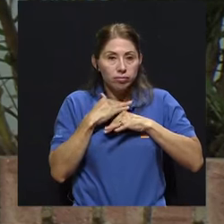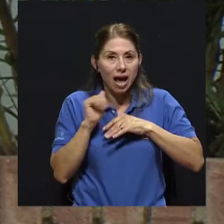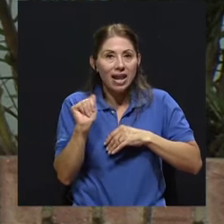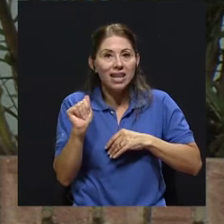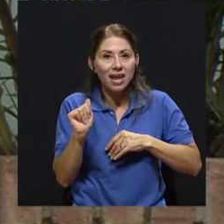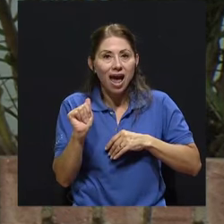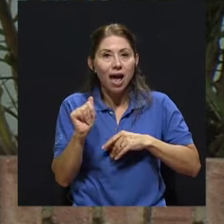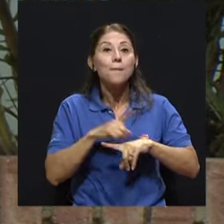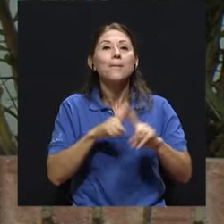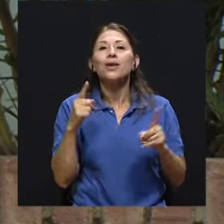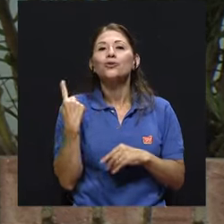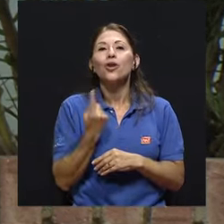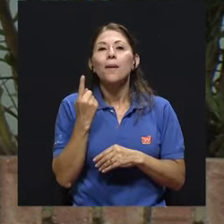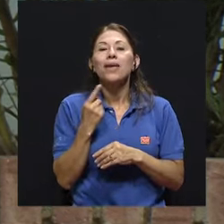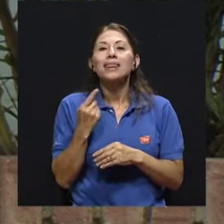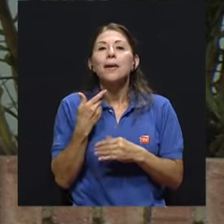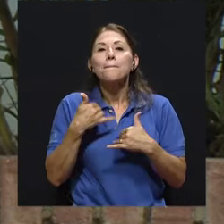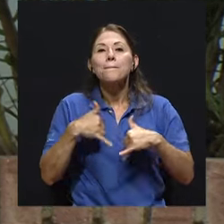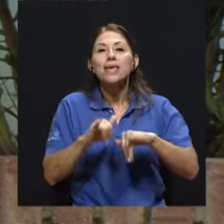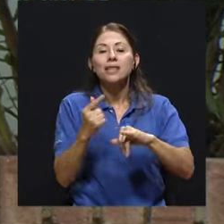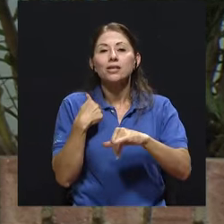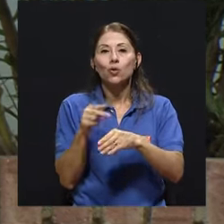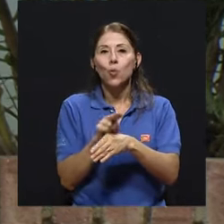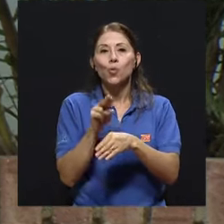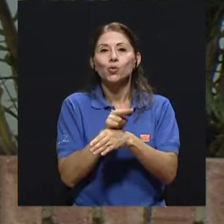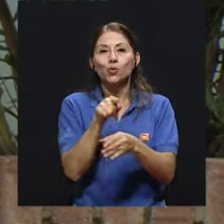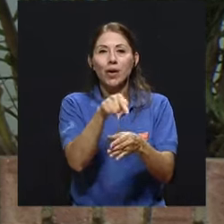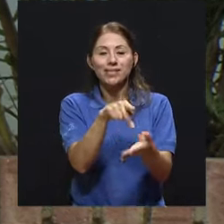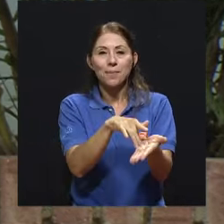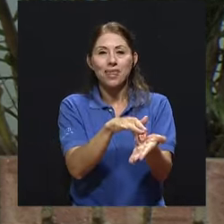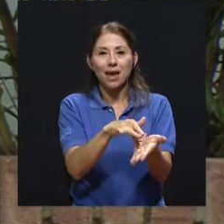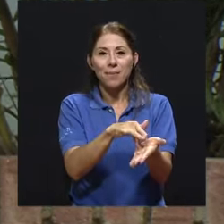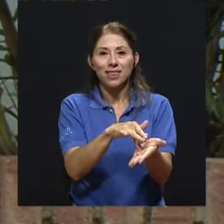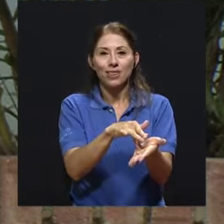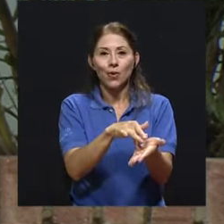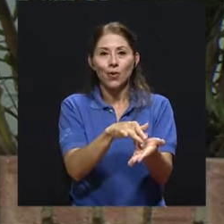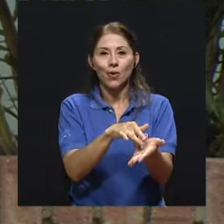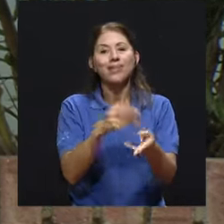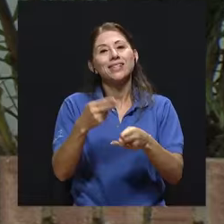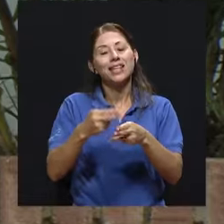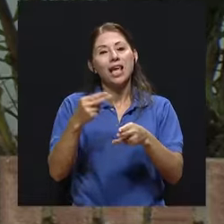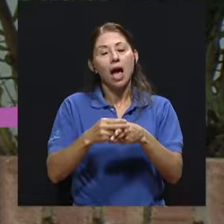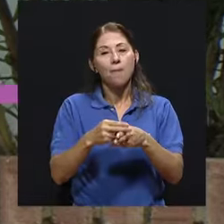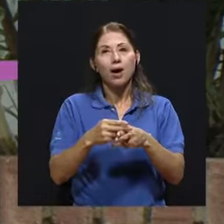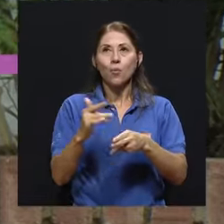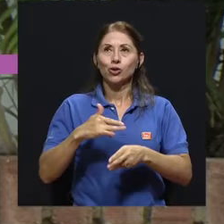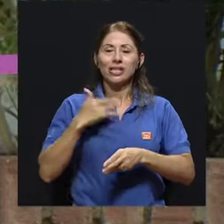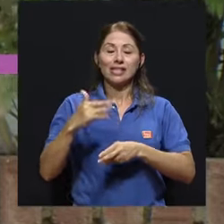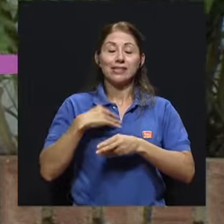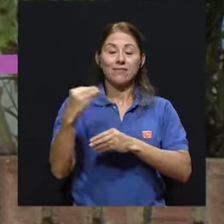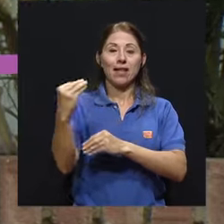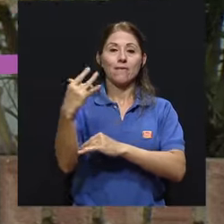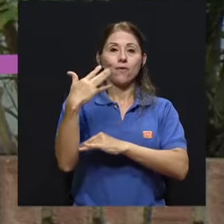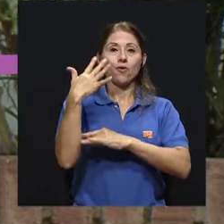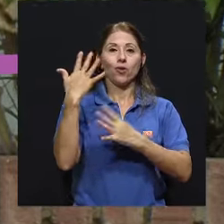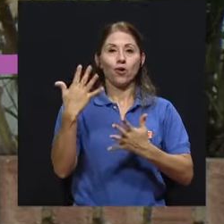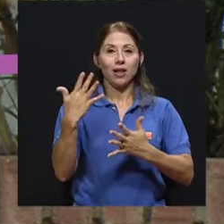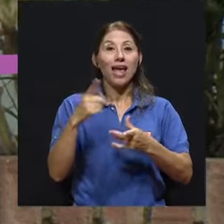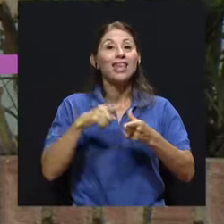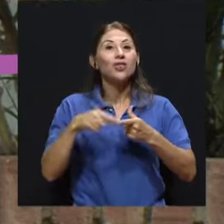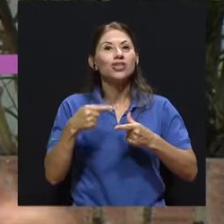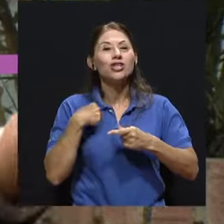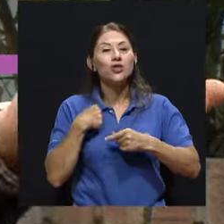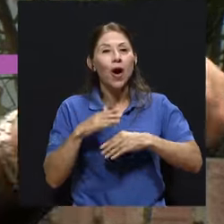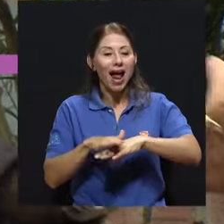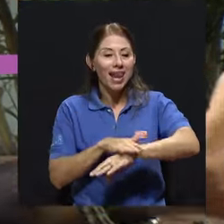son alergias muy interesantes porque se presentan en aquellas áreas en donde a mí me pega el sol. ¿Cuáles son? Pues los brazos por